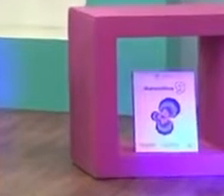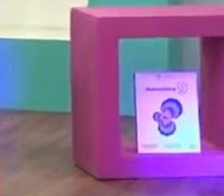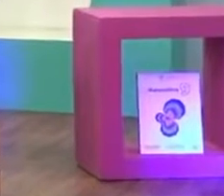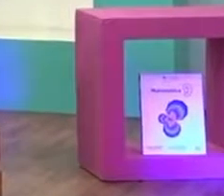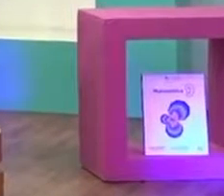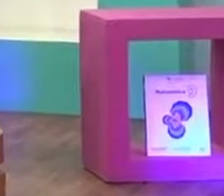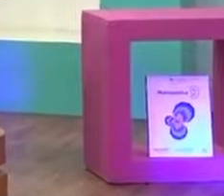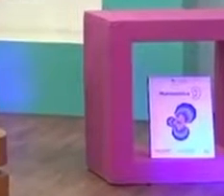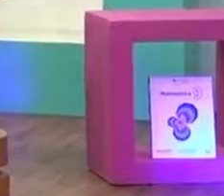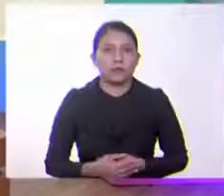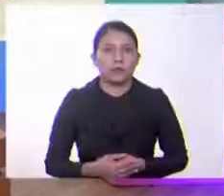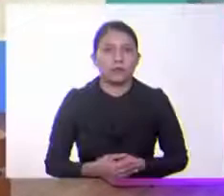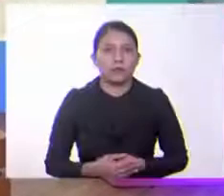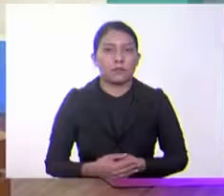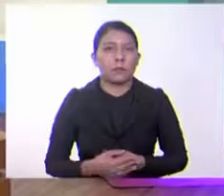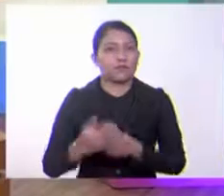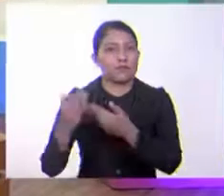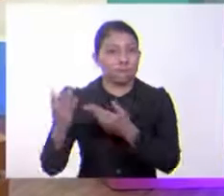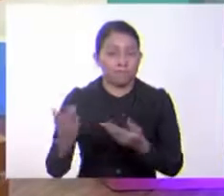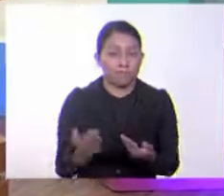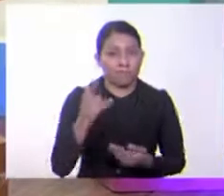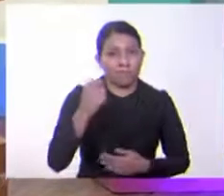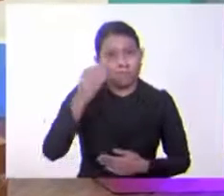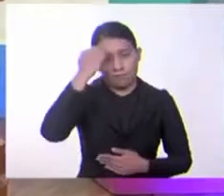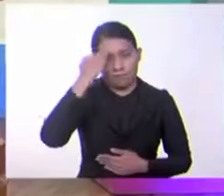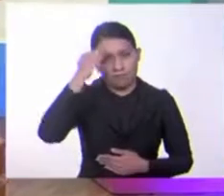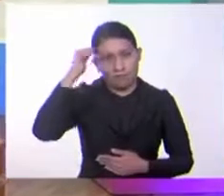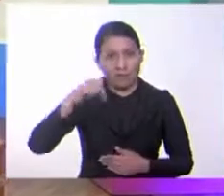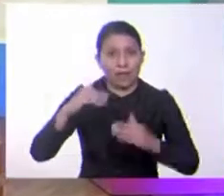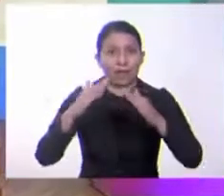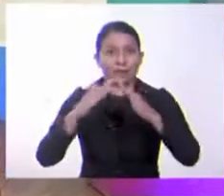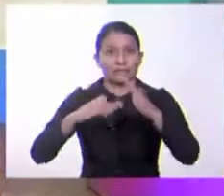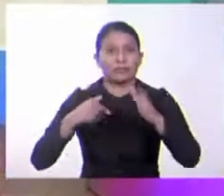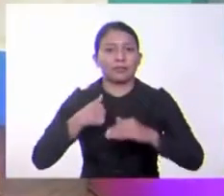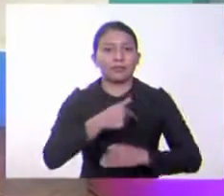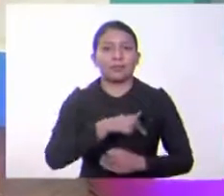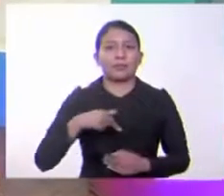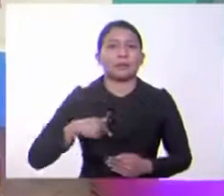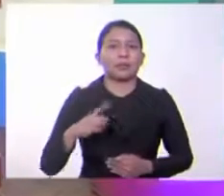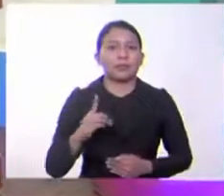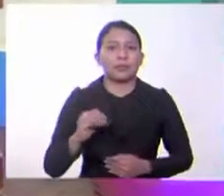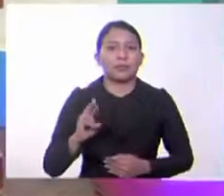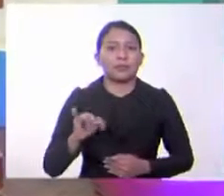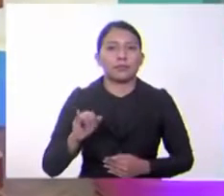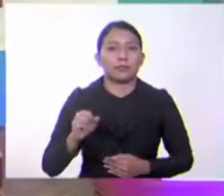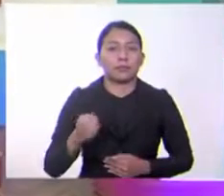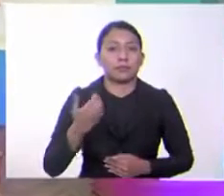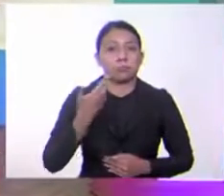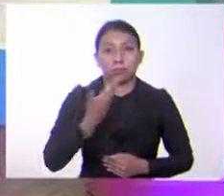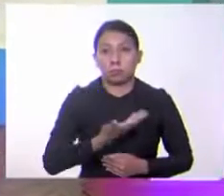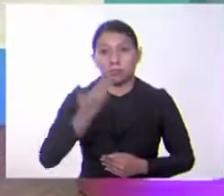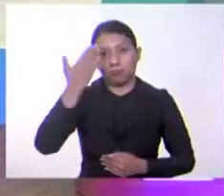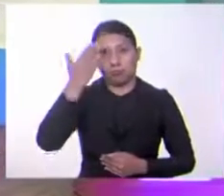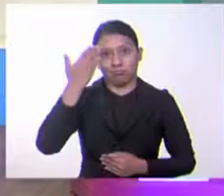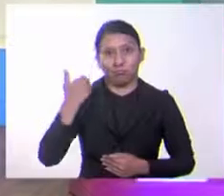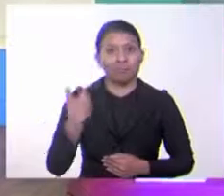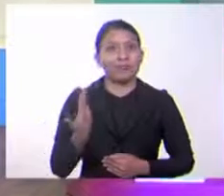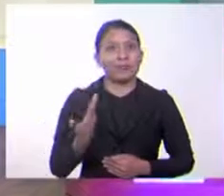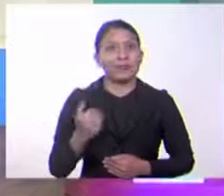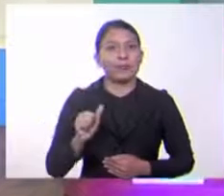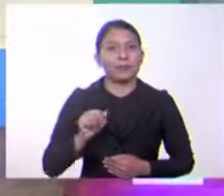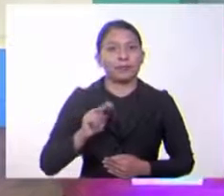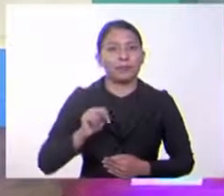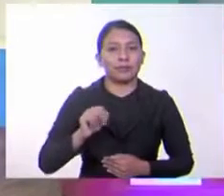Bienvenidos a su espacio educativo Aprendamos en Casa. Mi nombre es Doris Ochoa y en esta oportunidad nos va a acompañar